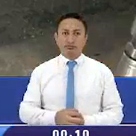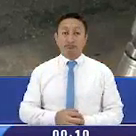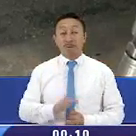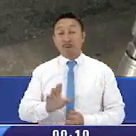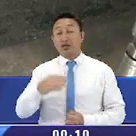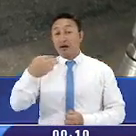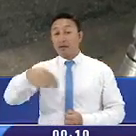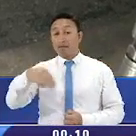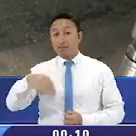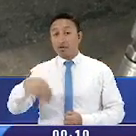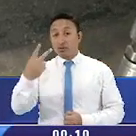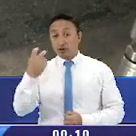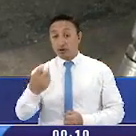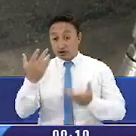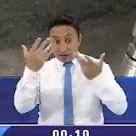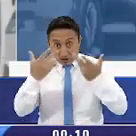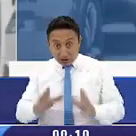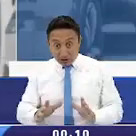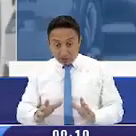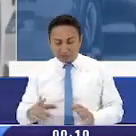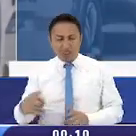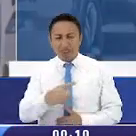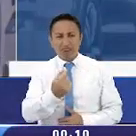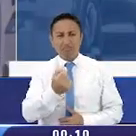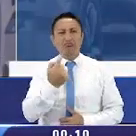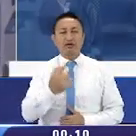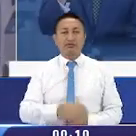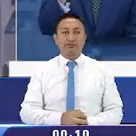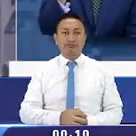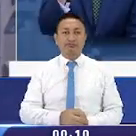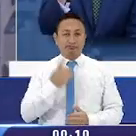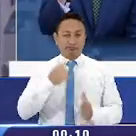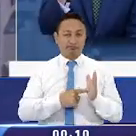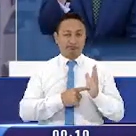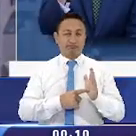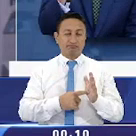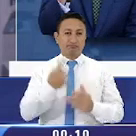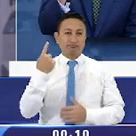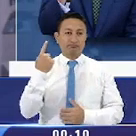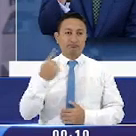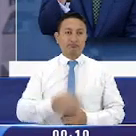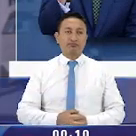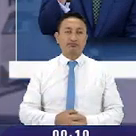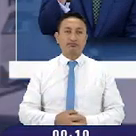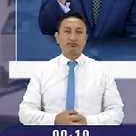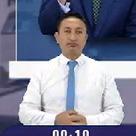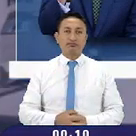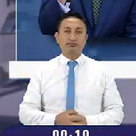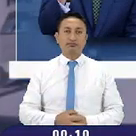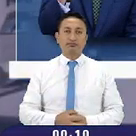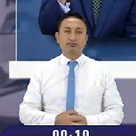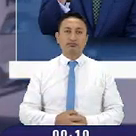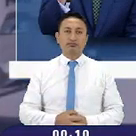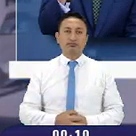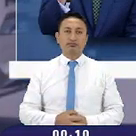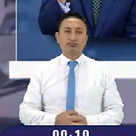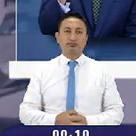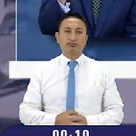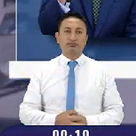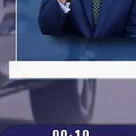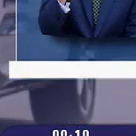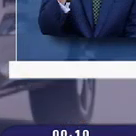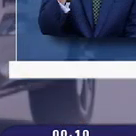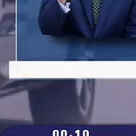miércoles 12 se haya eliminado los subsidios de acuerdo a los precios de hoy sería un incremento de 25 centavos con mecanismo de